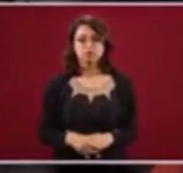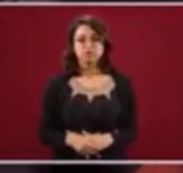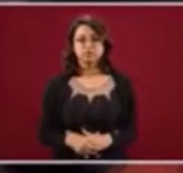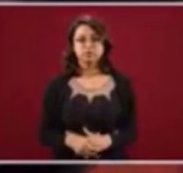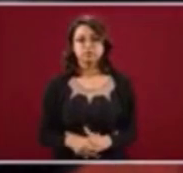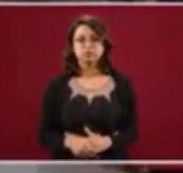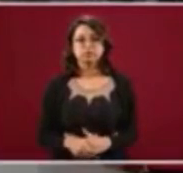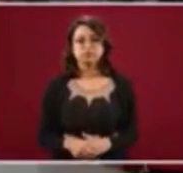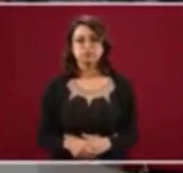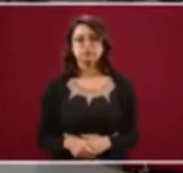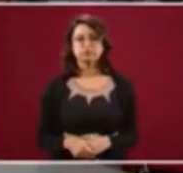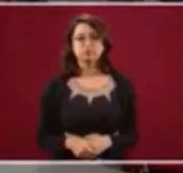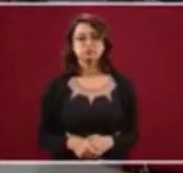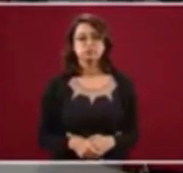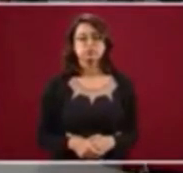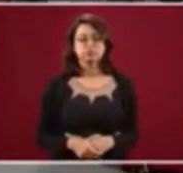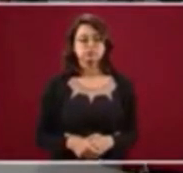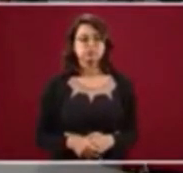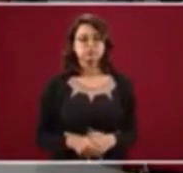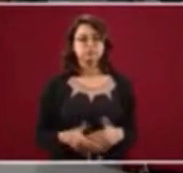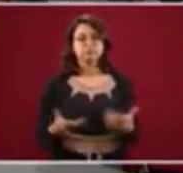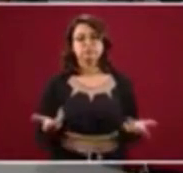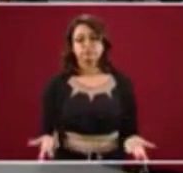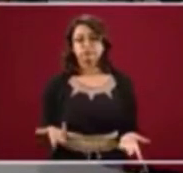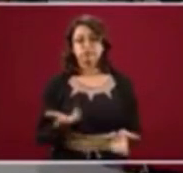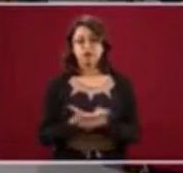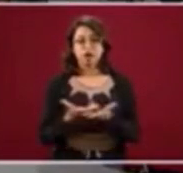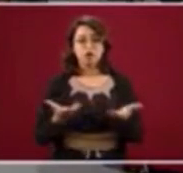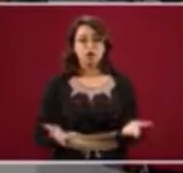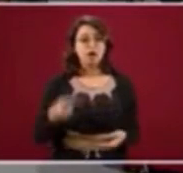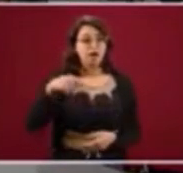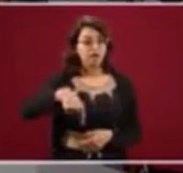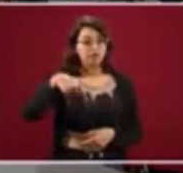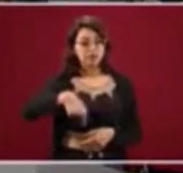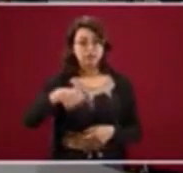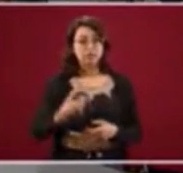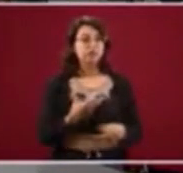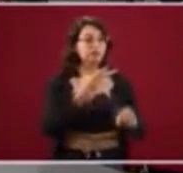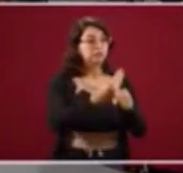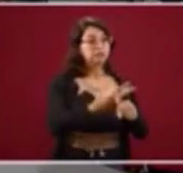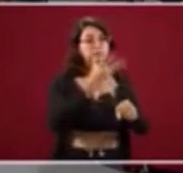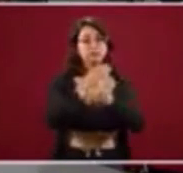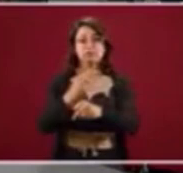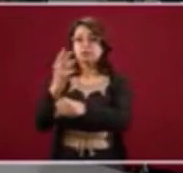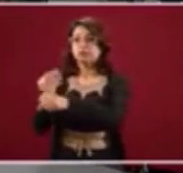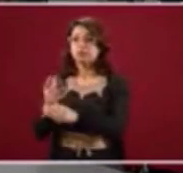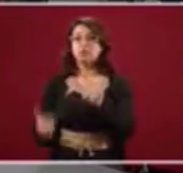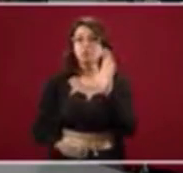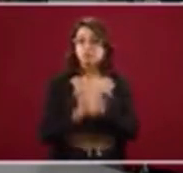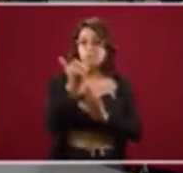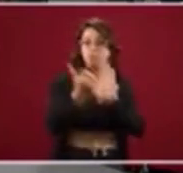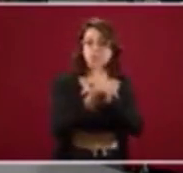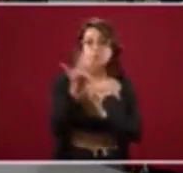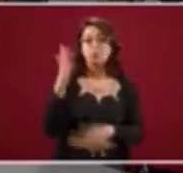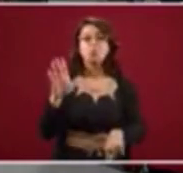ahora estamos arreglando, ordenando el palacio, porque la parte